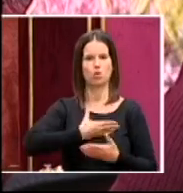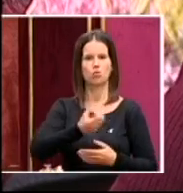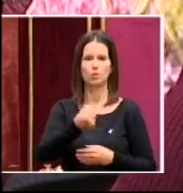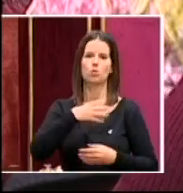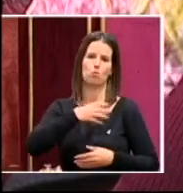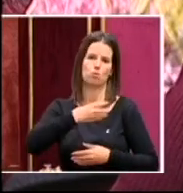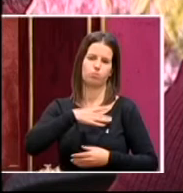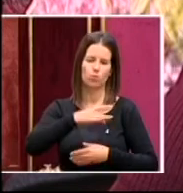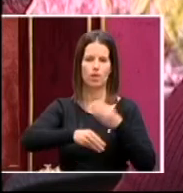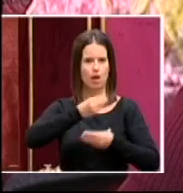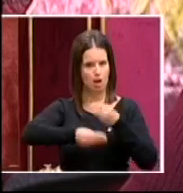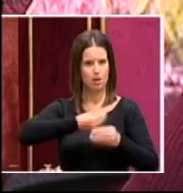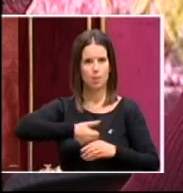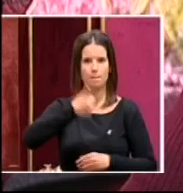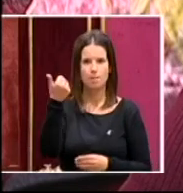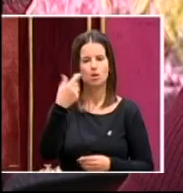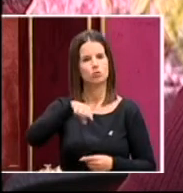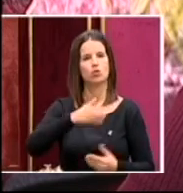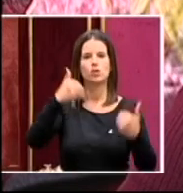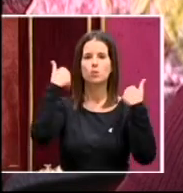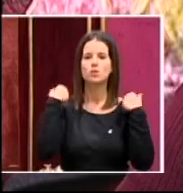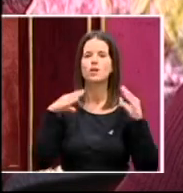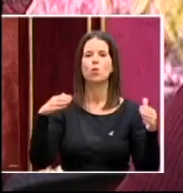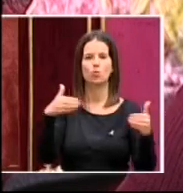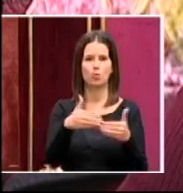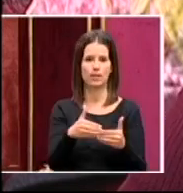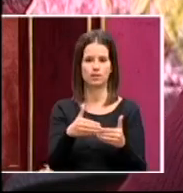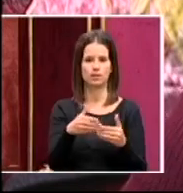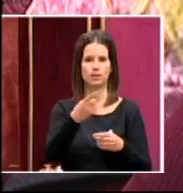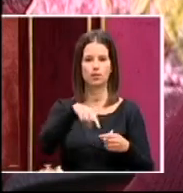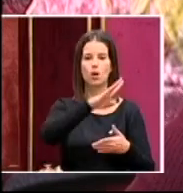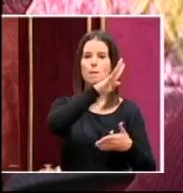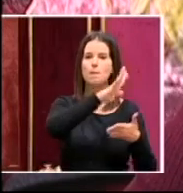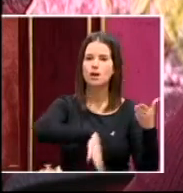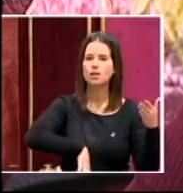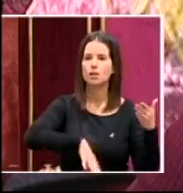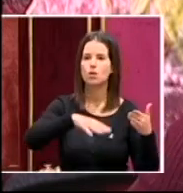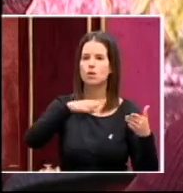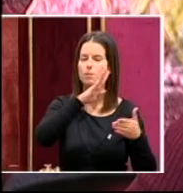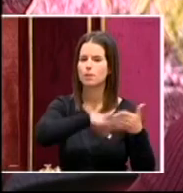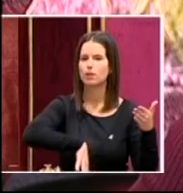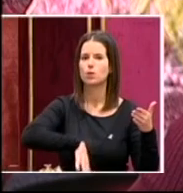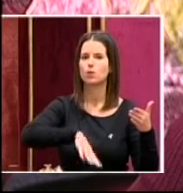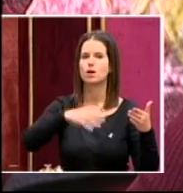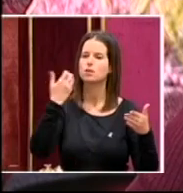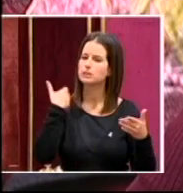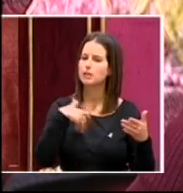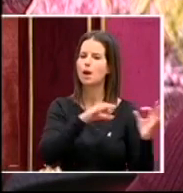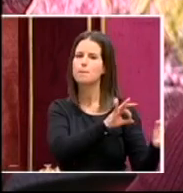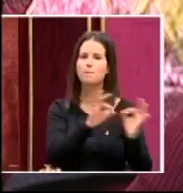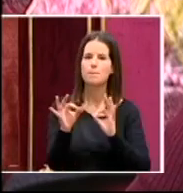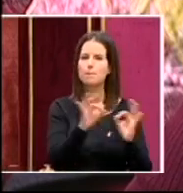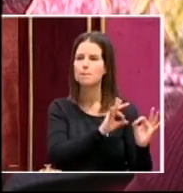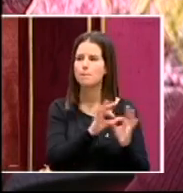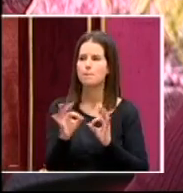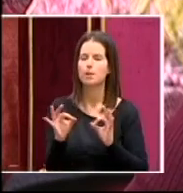las personas individualmente, pero aquí tenemos una responsabilidad colectiva. Barcelona ya está preparando una